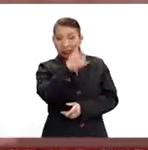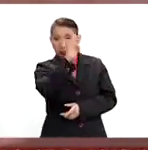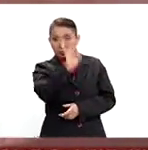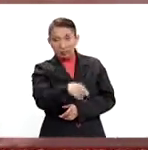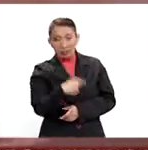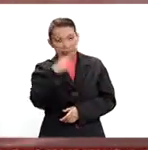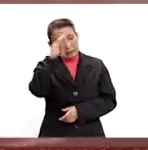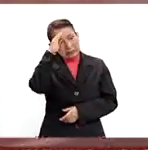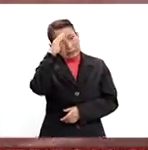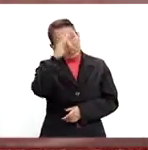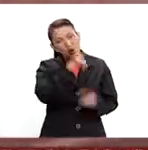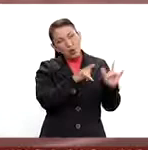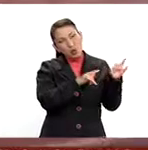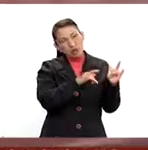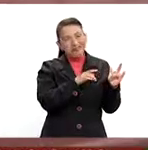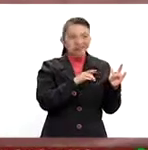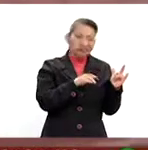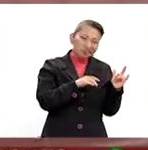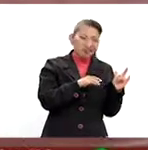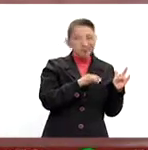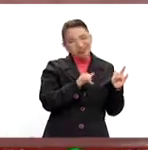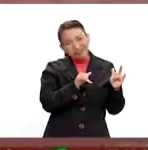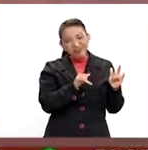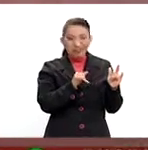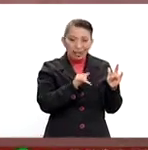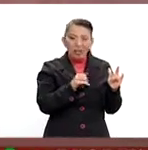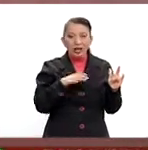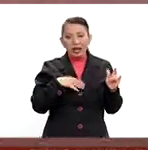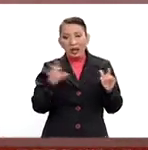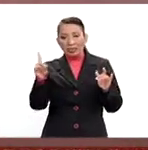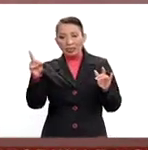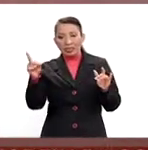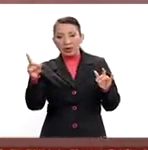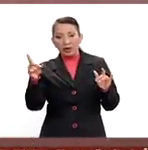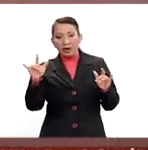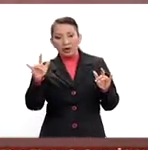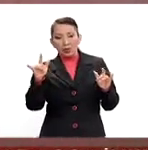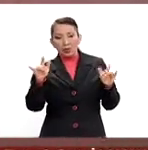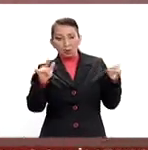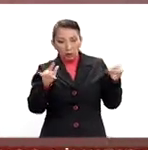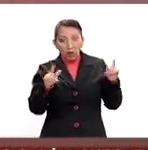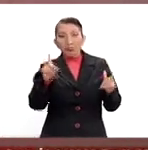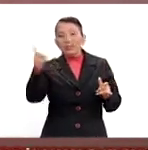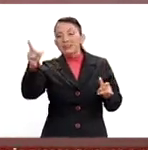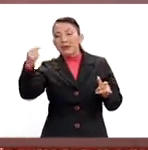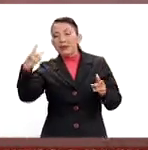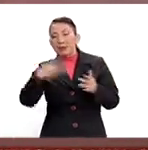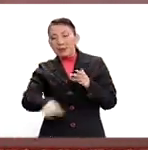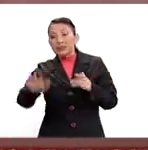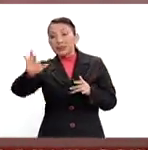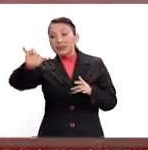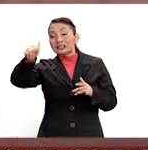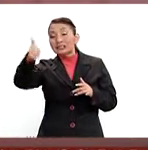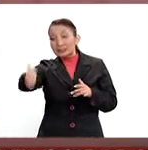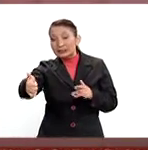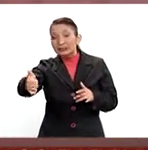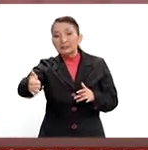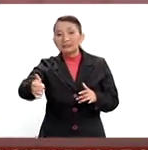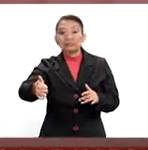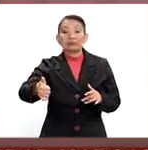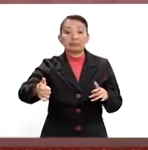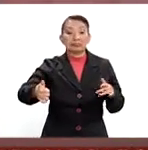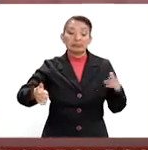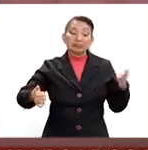57% lo pensaba en junio del 16, prácticamente es el mismo número. Junio del 16, luego diciembre del 16, 56%.